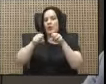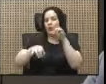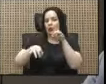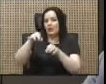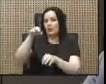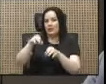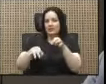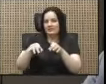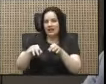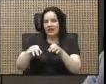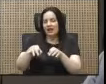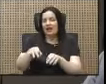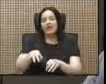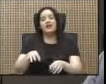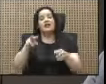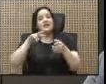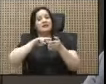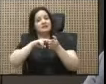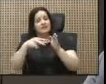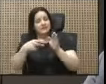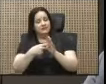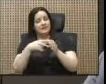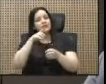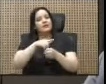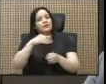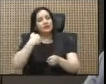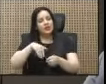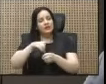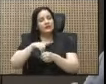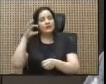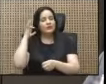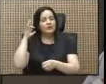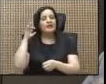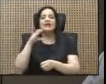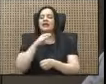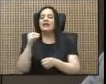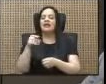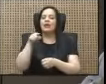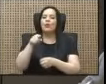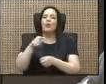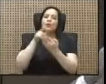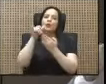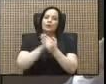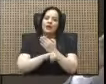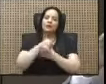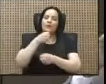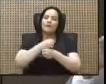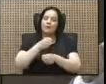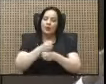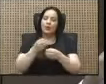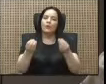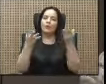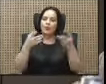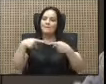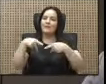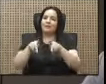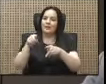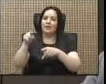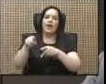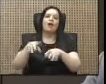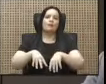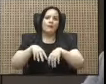quiere decir, diputados y diputadas, que un proyecto de ley de empleo público que le permita al Poder Judicial